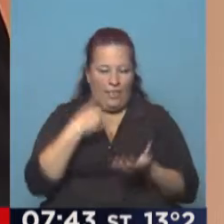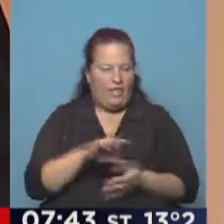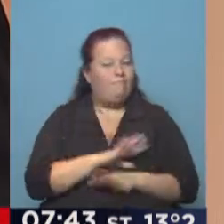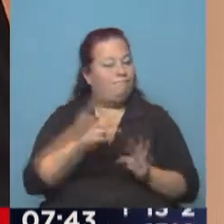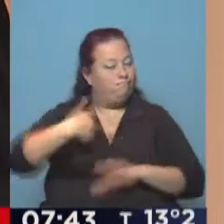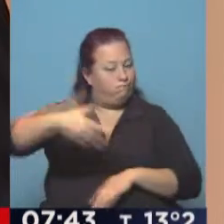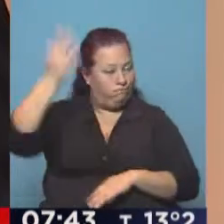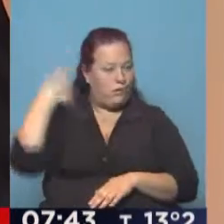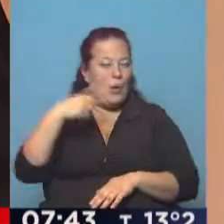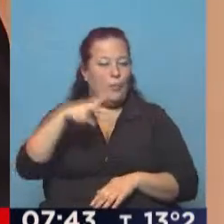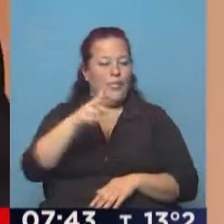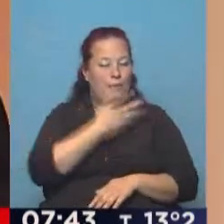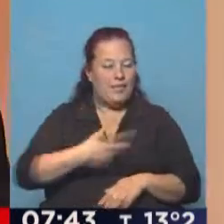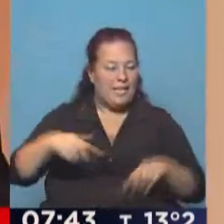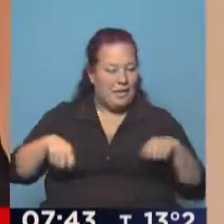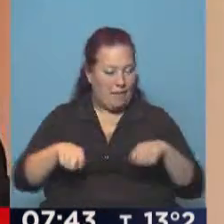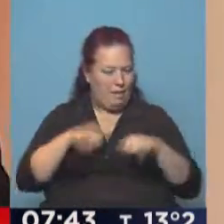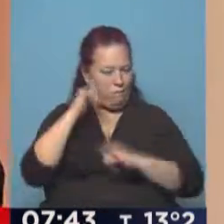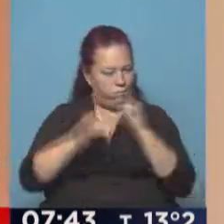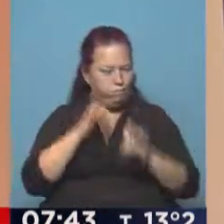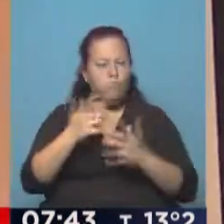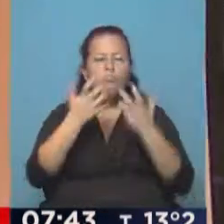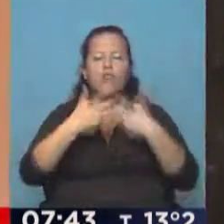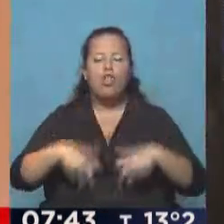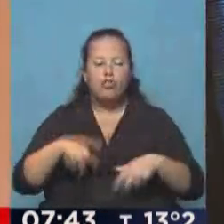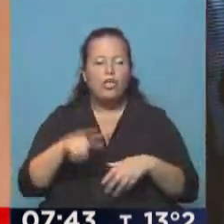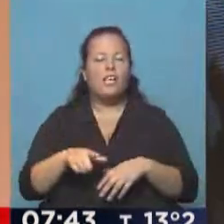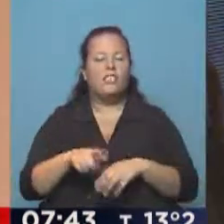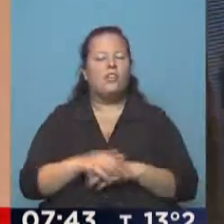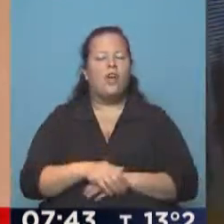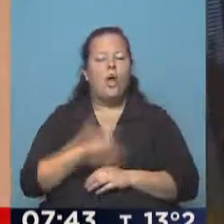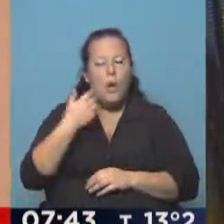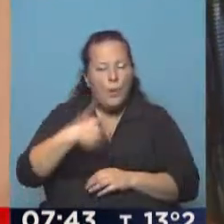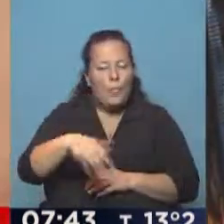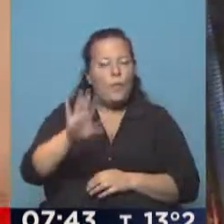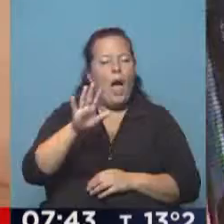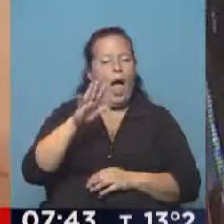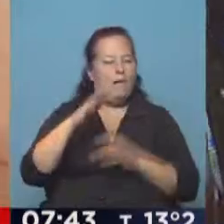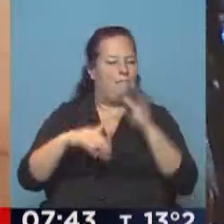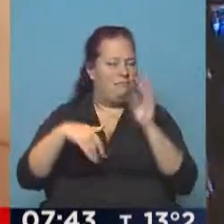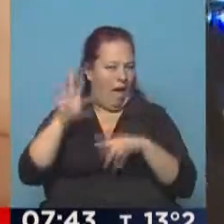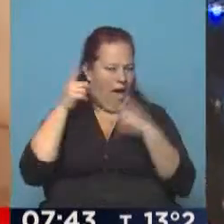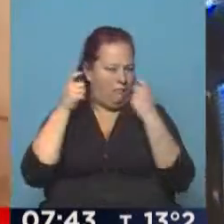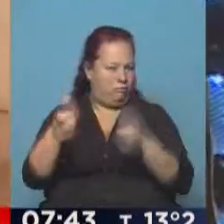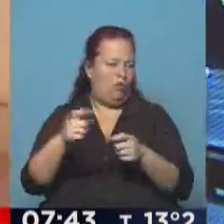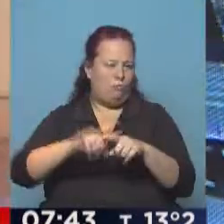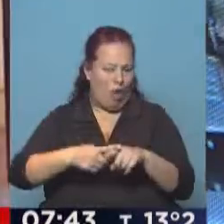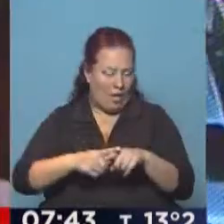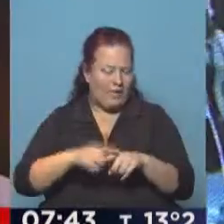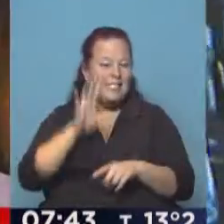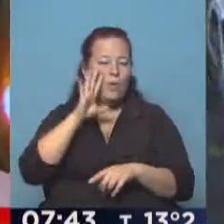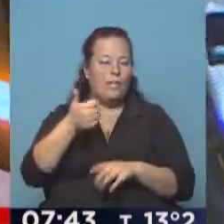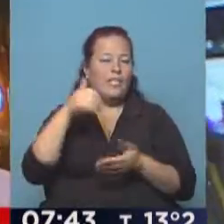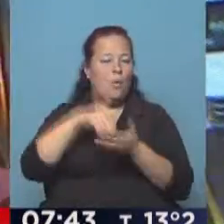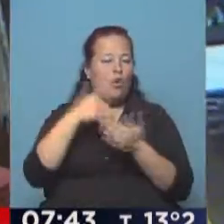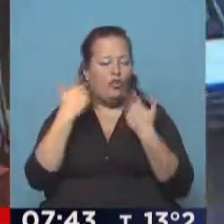Ya lo había anticipado la vicepresidenta Gabriela Michetti. El proyecto iba a contar con amplio respaldo político. 56